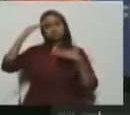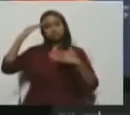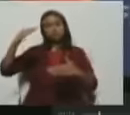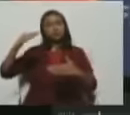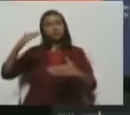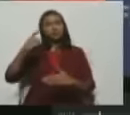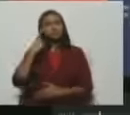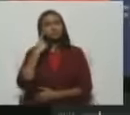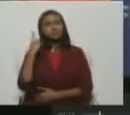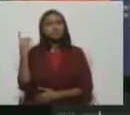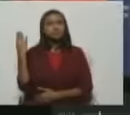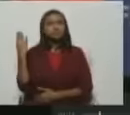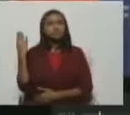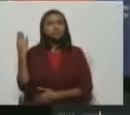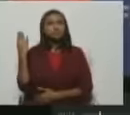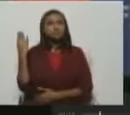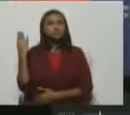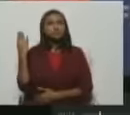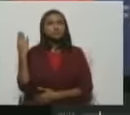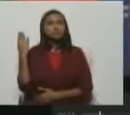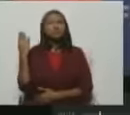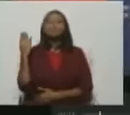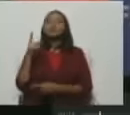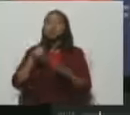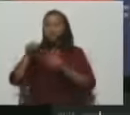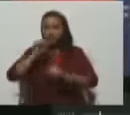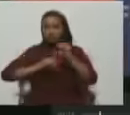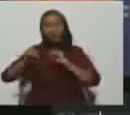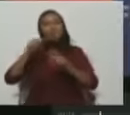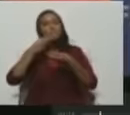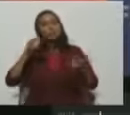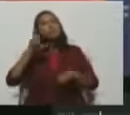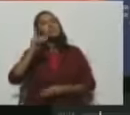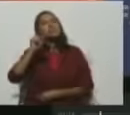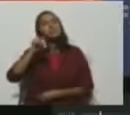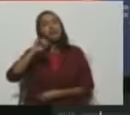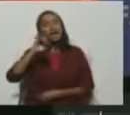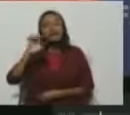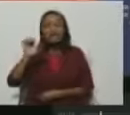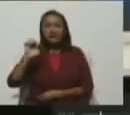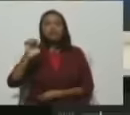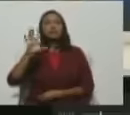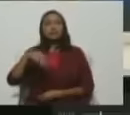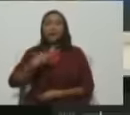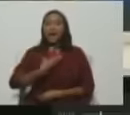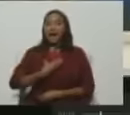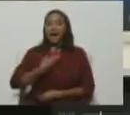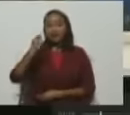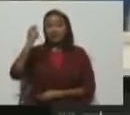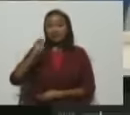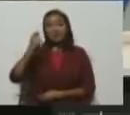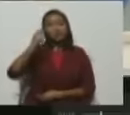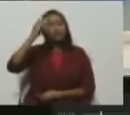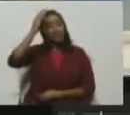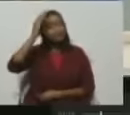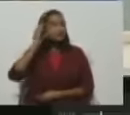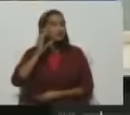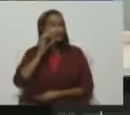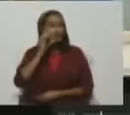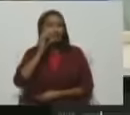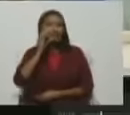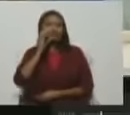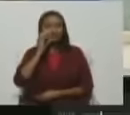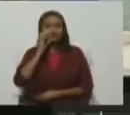defensor público general, Daniel Ramírez. Quiero saludar con mucho afecto a la alcaldesa de Caracas, la almirante en jefa